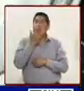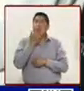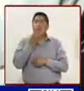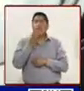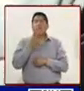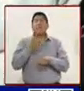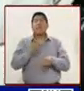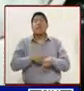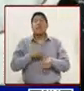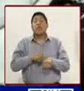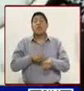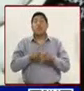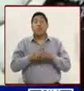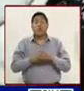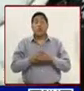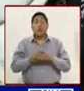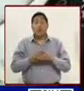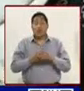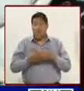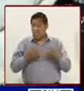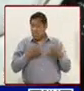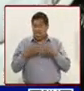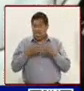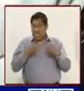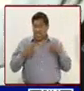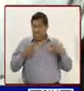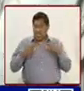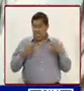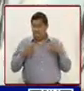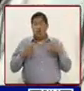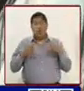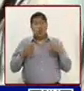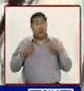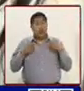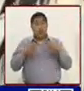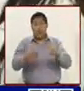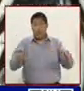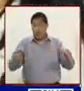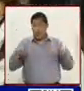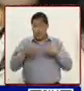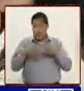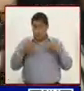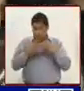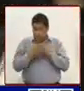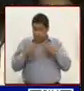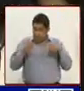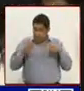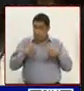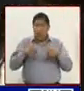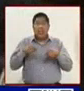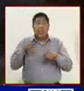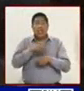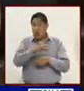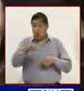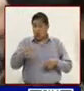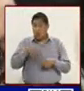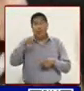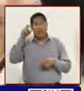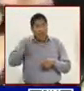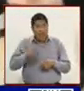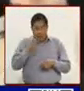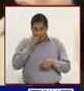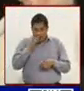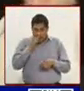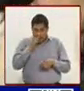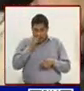al momento de comenzar todo este proceso de litigio y al no tener un terreno estable? El ministerio exige que la propiedad prácticamente